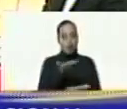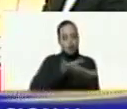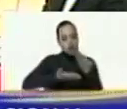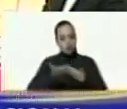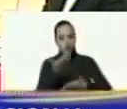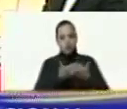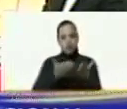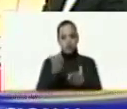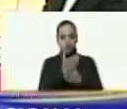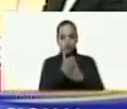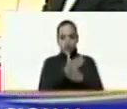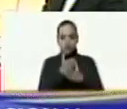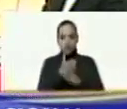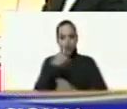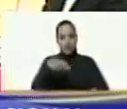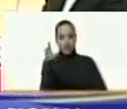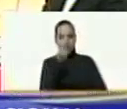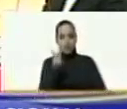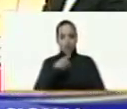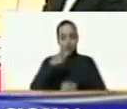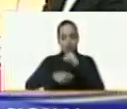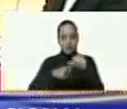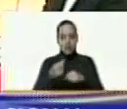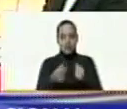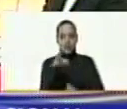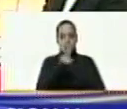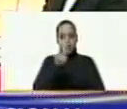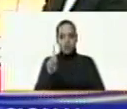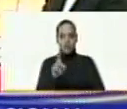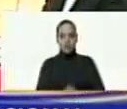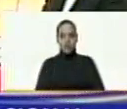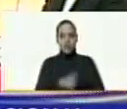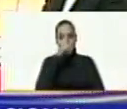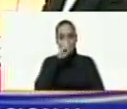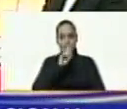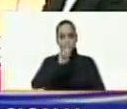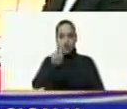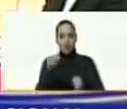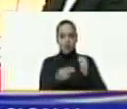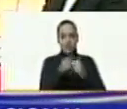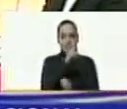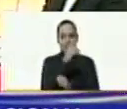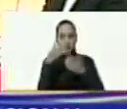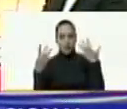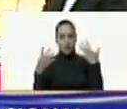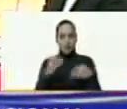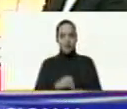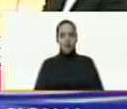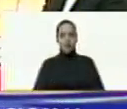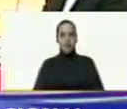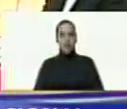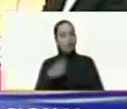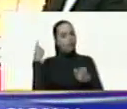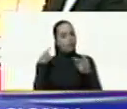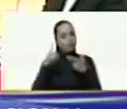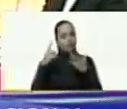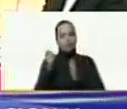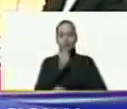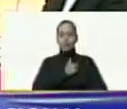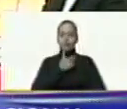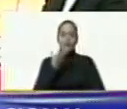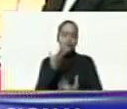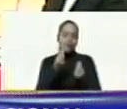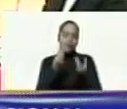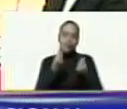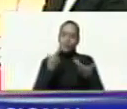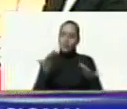esta Venezuela del siglo XXI, en esta Venezuela del año 2019. Tantas cosas, ¿verdad?